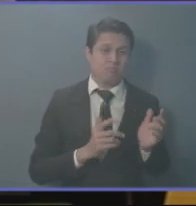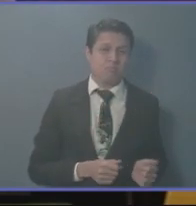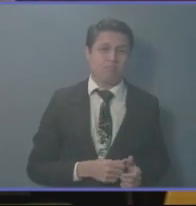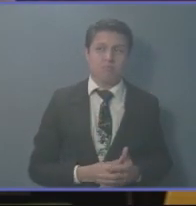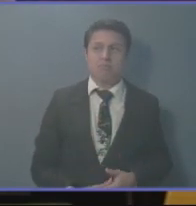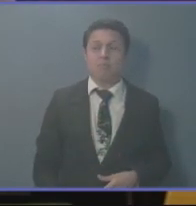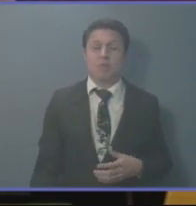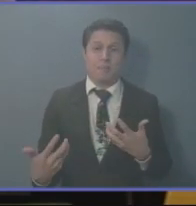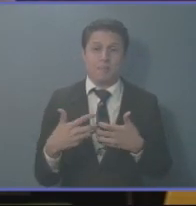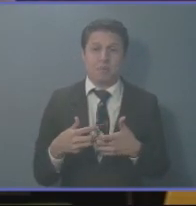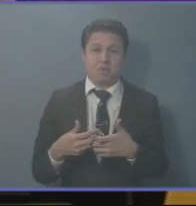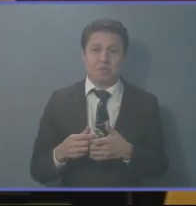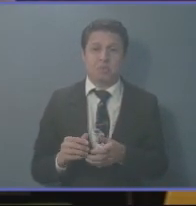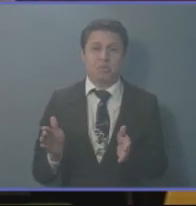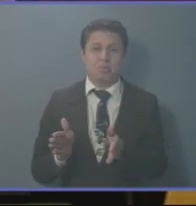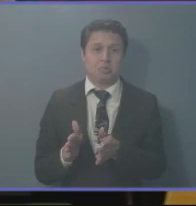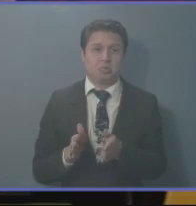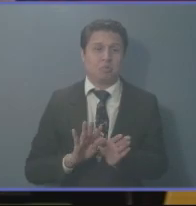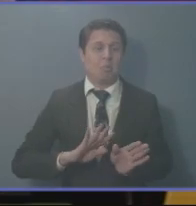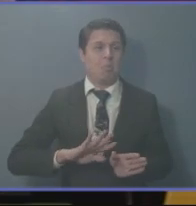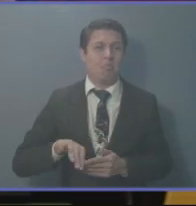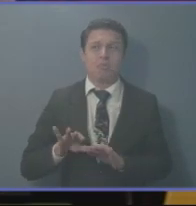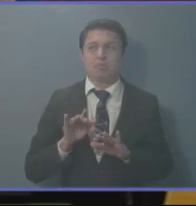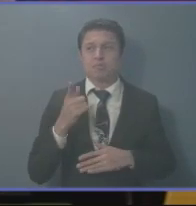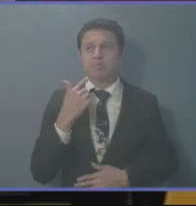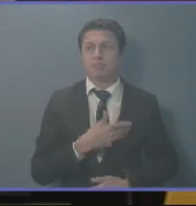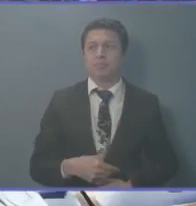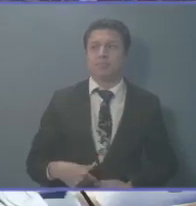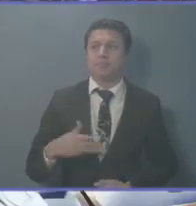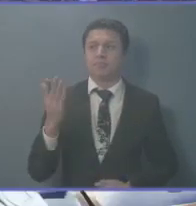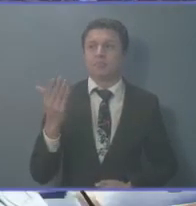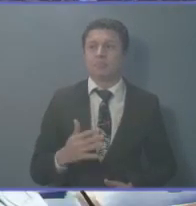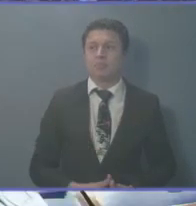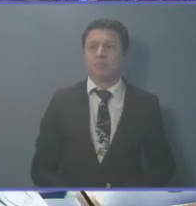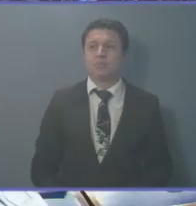y beneficiar a los grandes. Gracias,